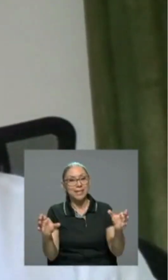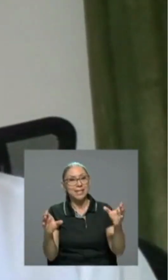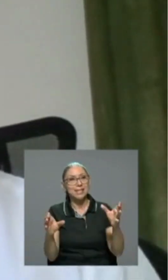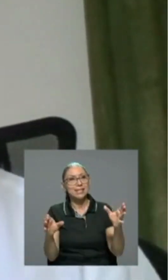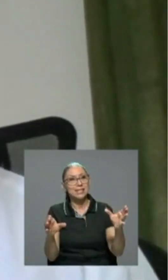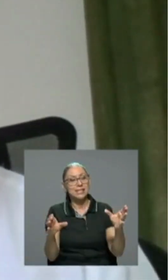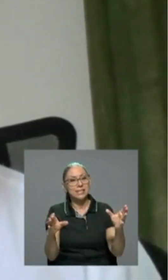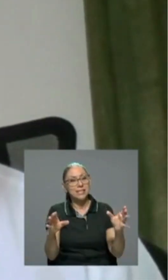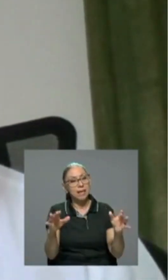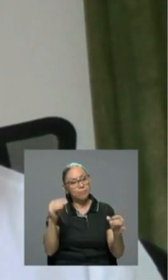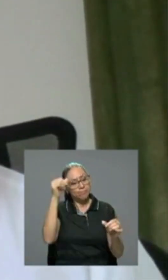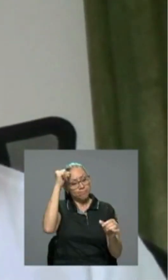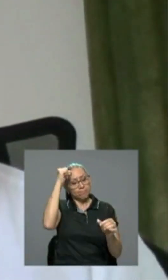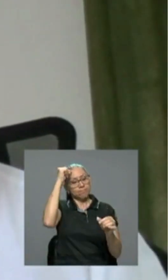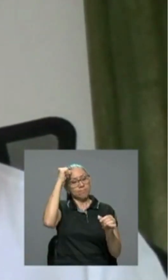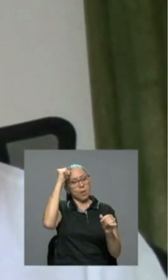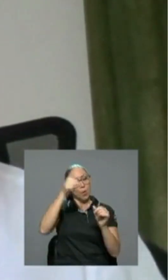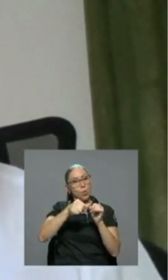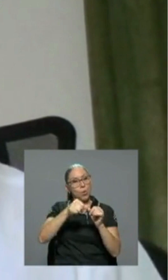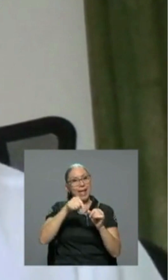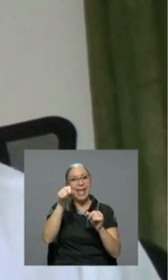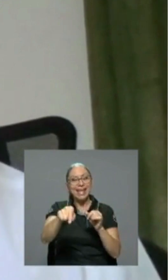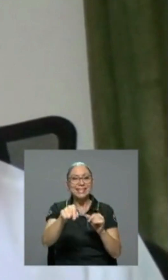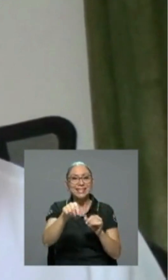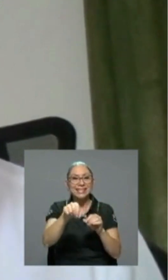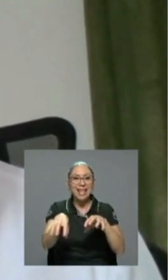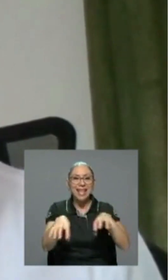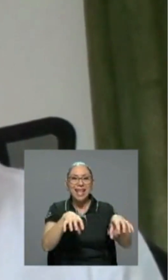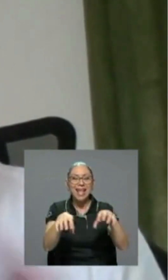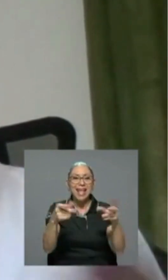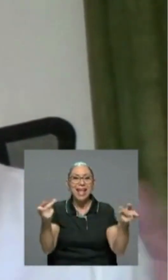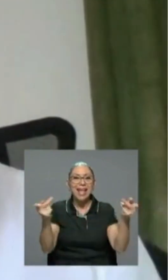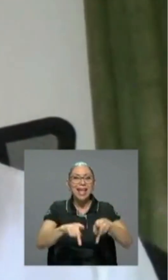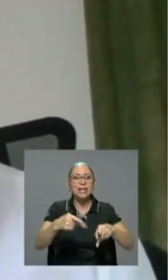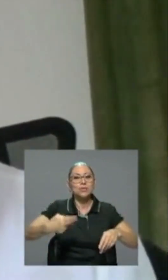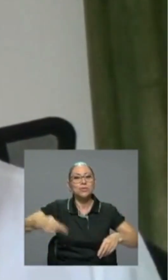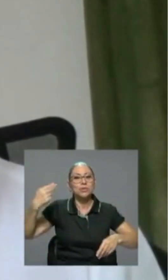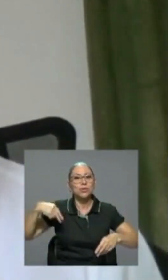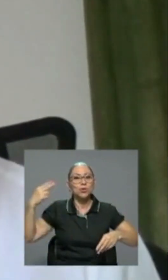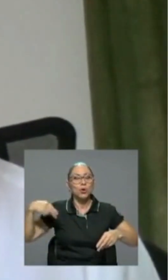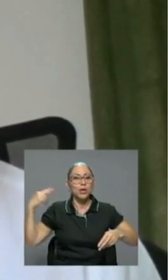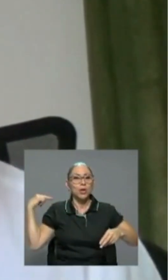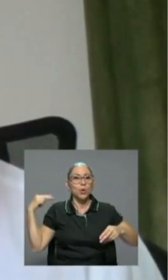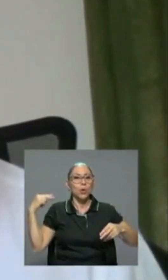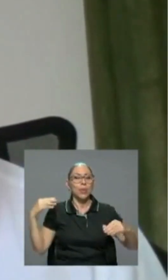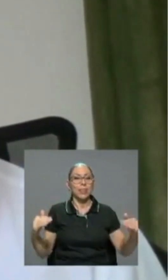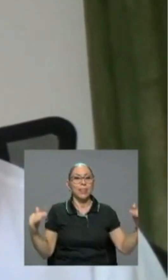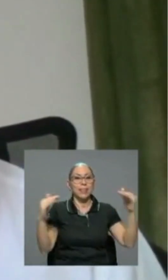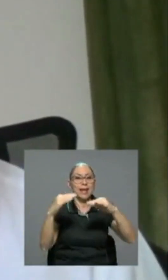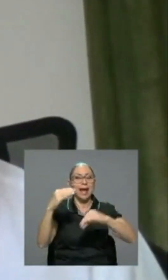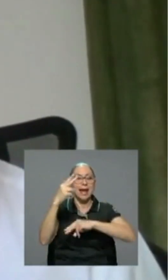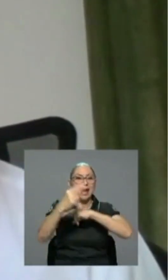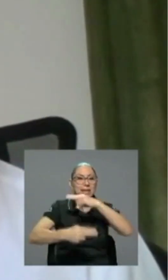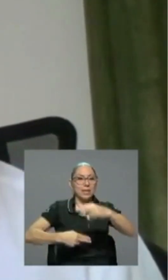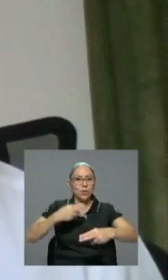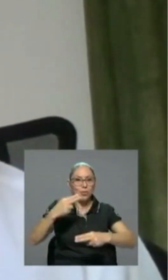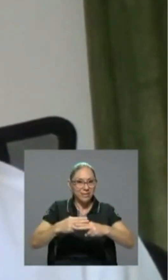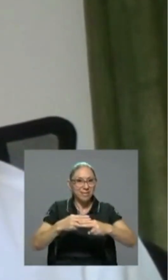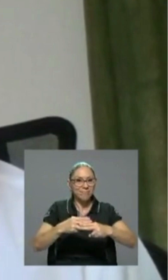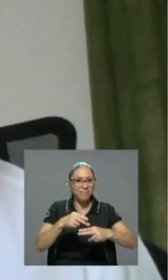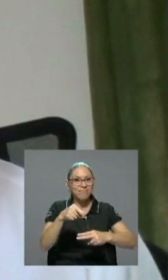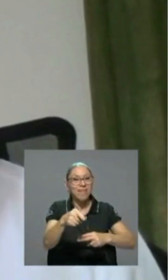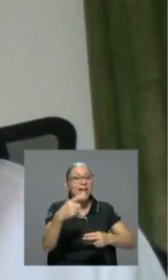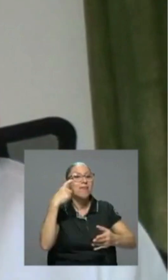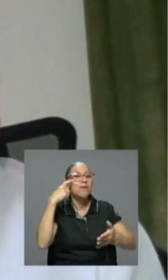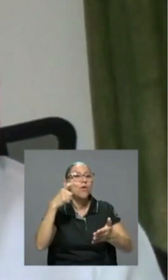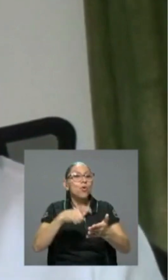se conmemora, ese hecho histórico de carácter universal que fue pues el reconocimiento por